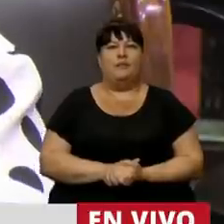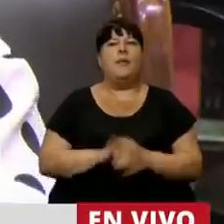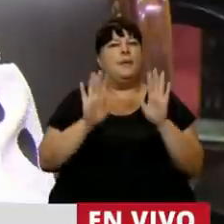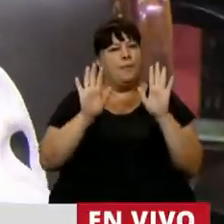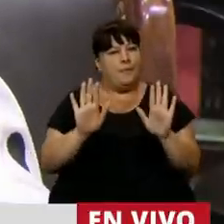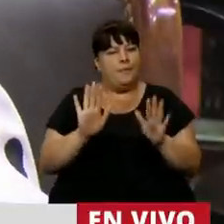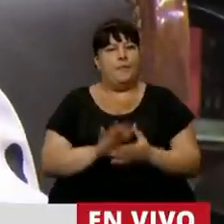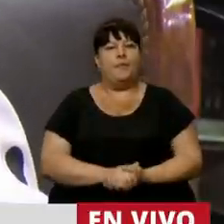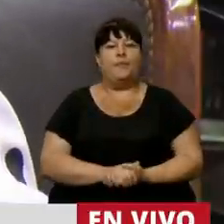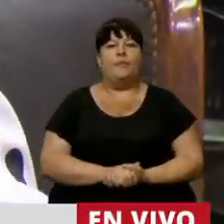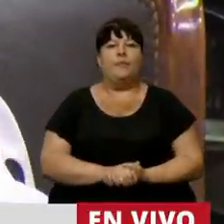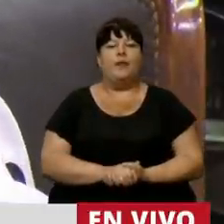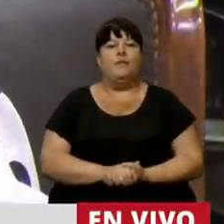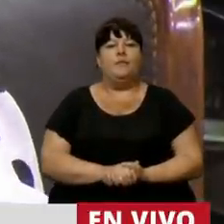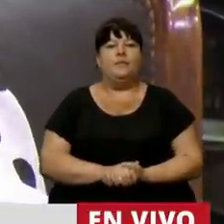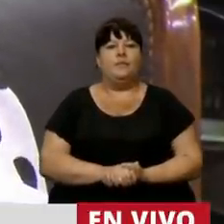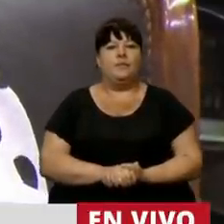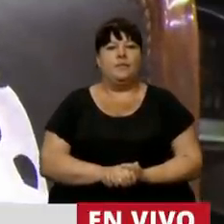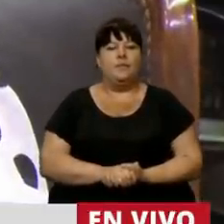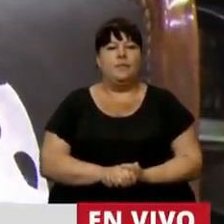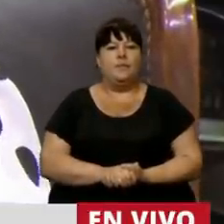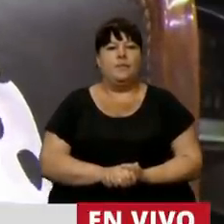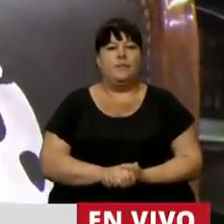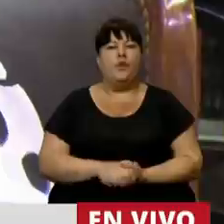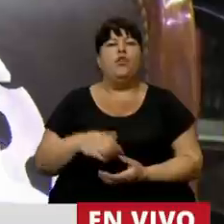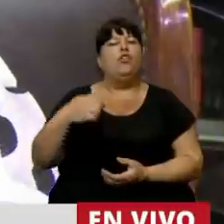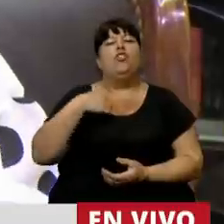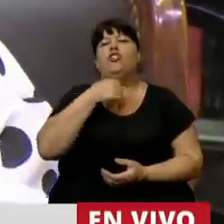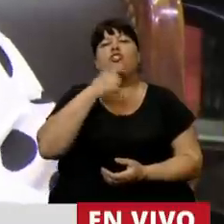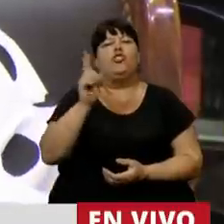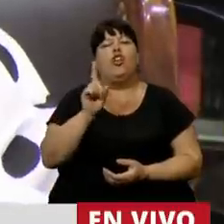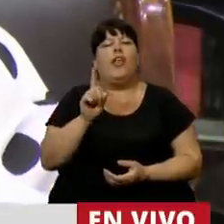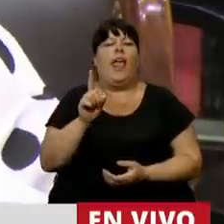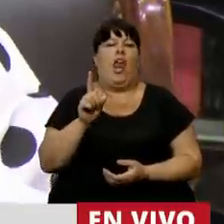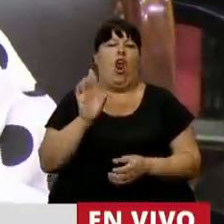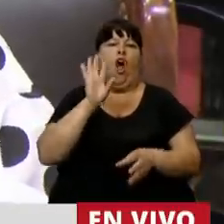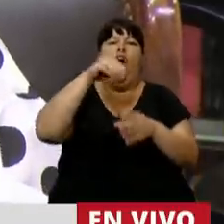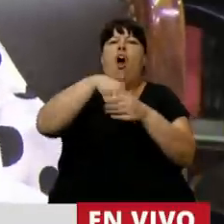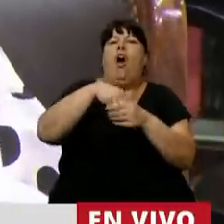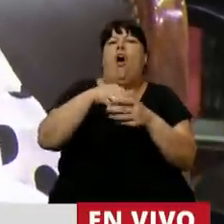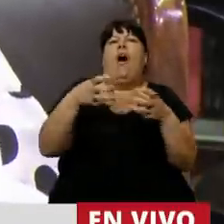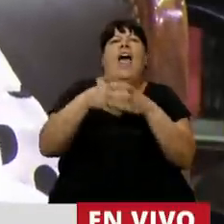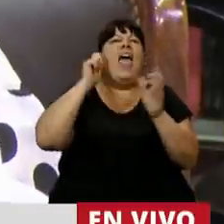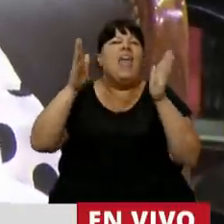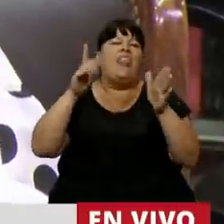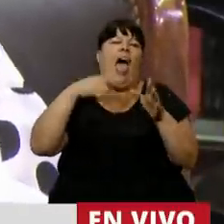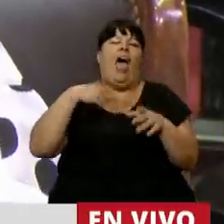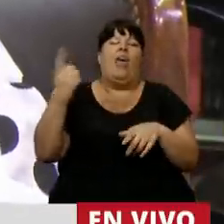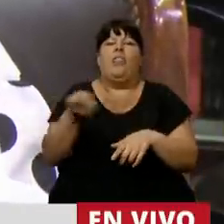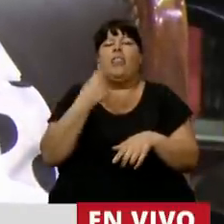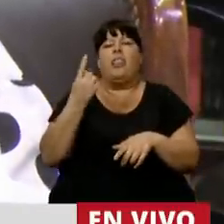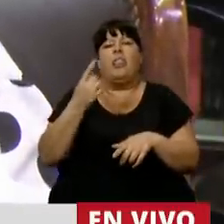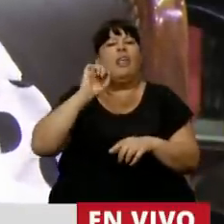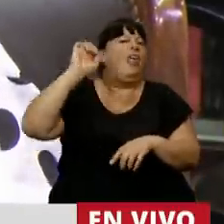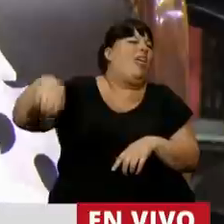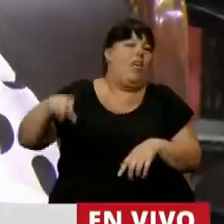Mire, presidente, yo no quiero ser parte de una generación que muere,